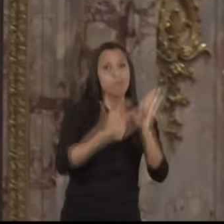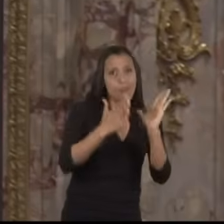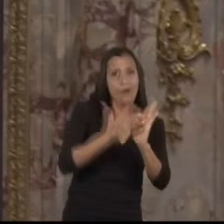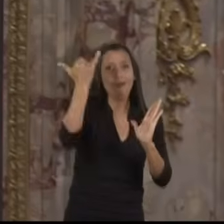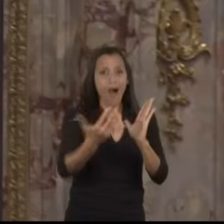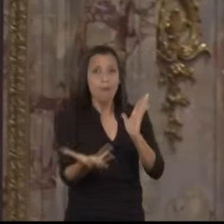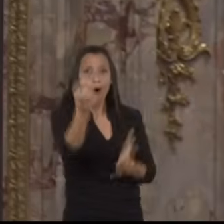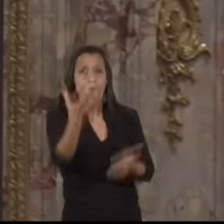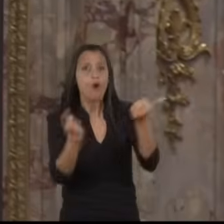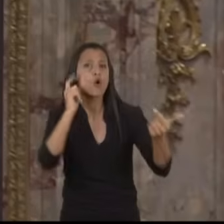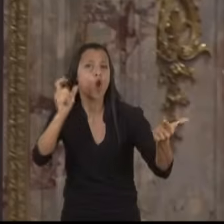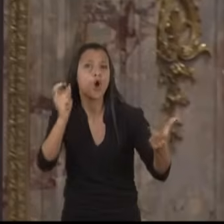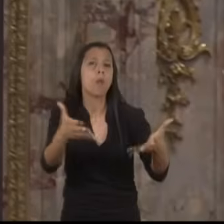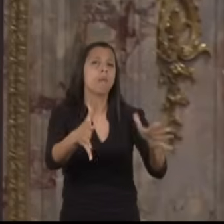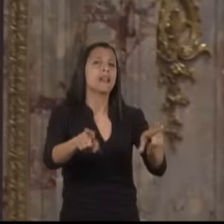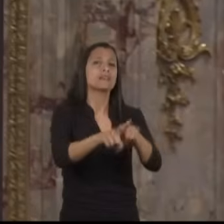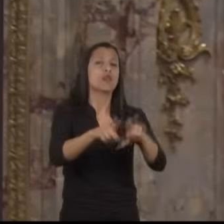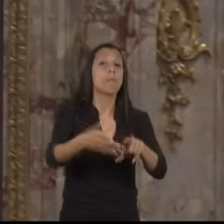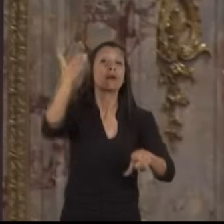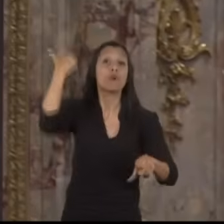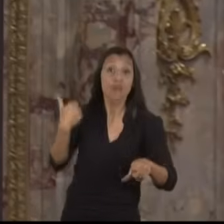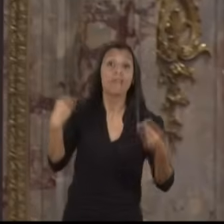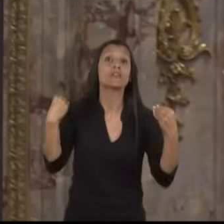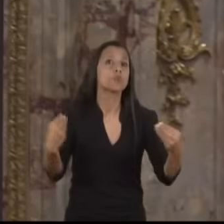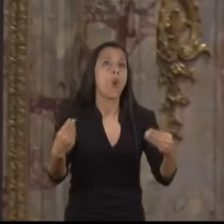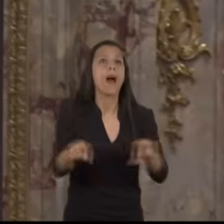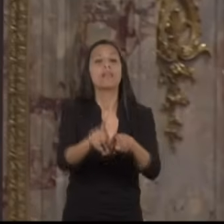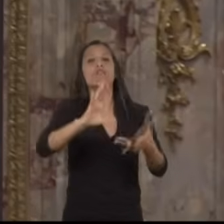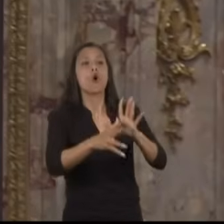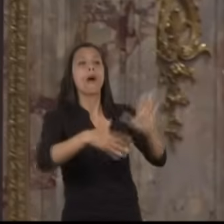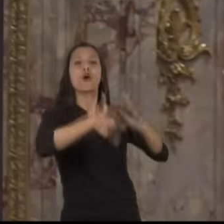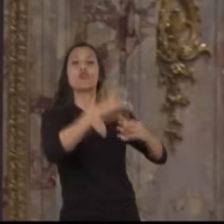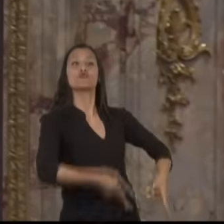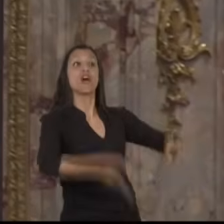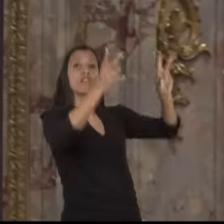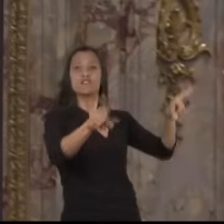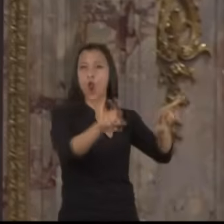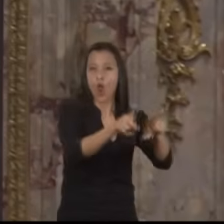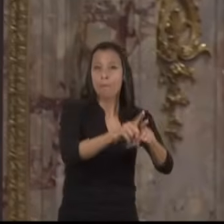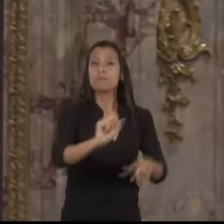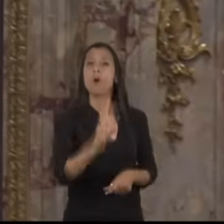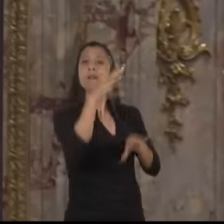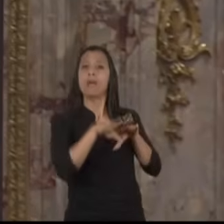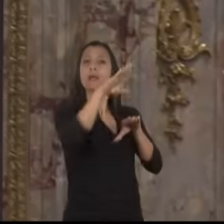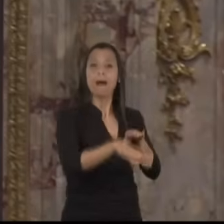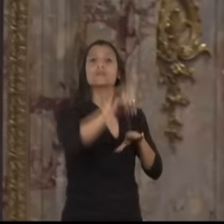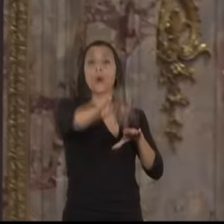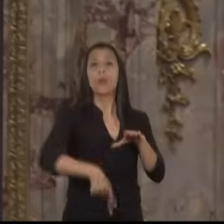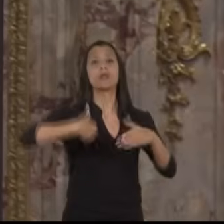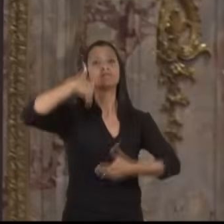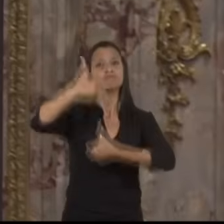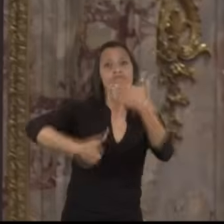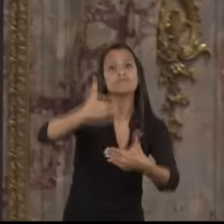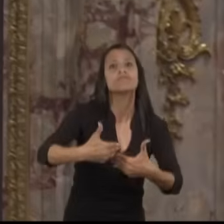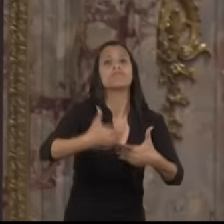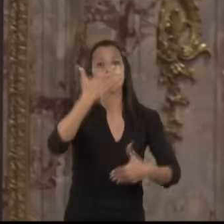teniendo son parecidos a los cimientos en la construcción de un edificio. Son el primer paso necesario para desarrollar la